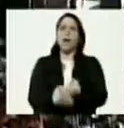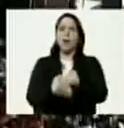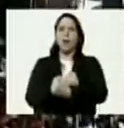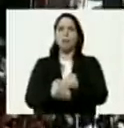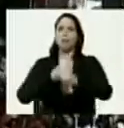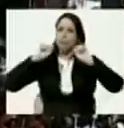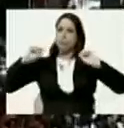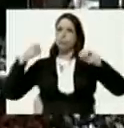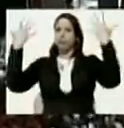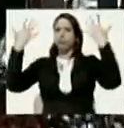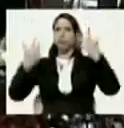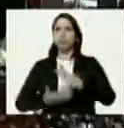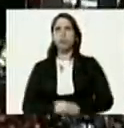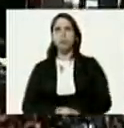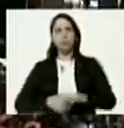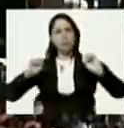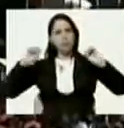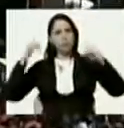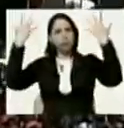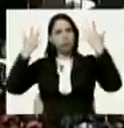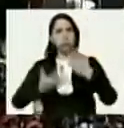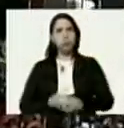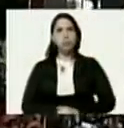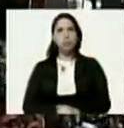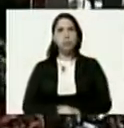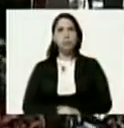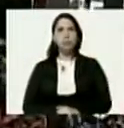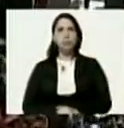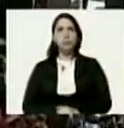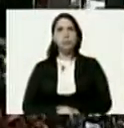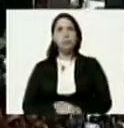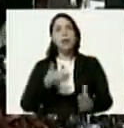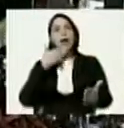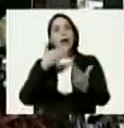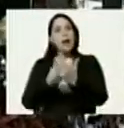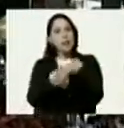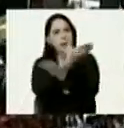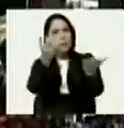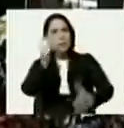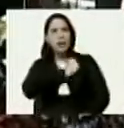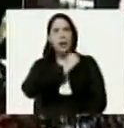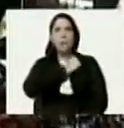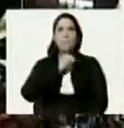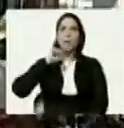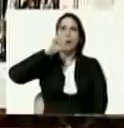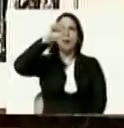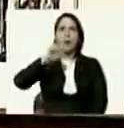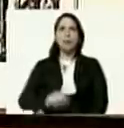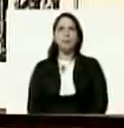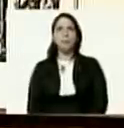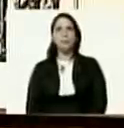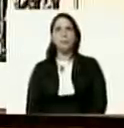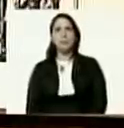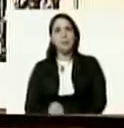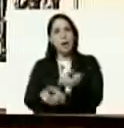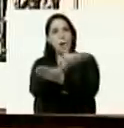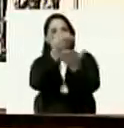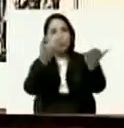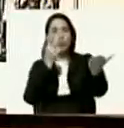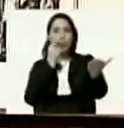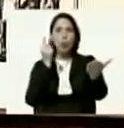¡Venceremos! ¡Venceremos! ¡Venceremos! Muchas gracias, camarada. Muchas gracias a todos y a